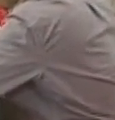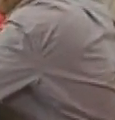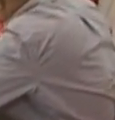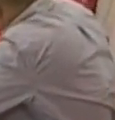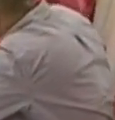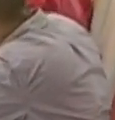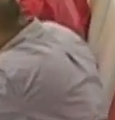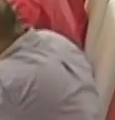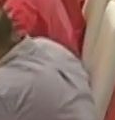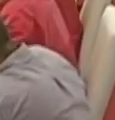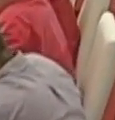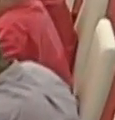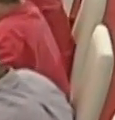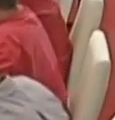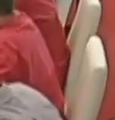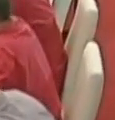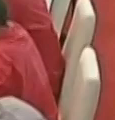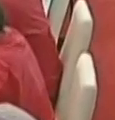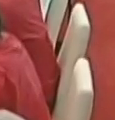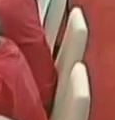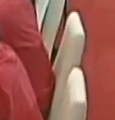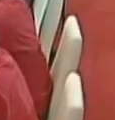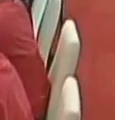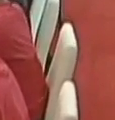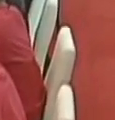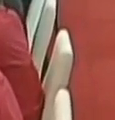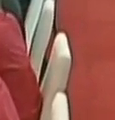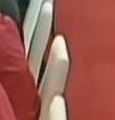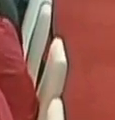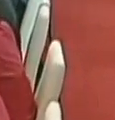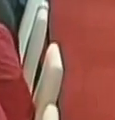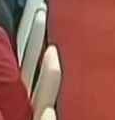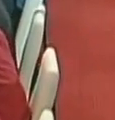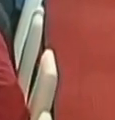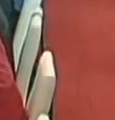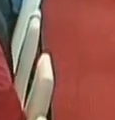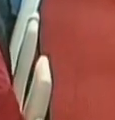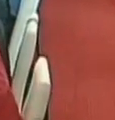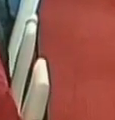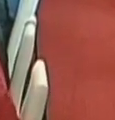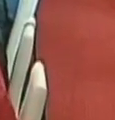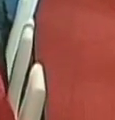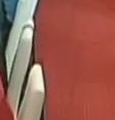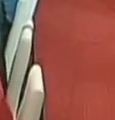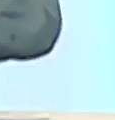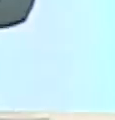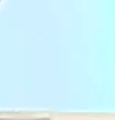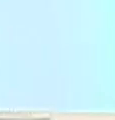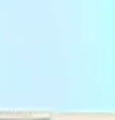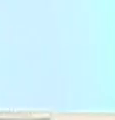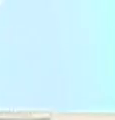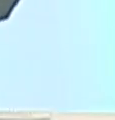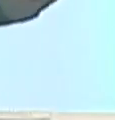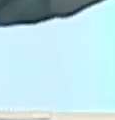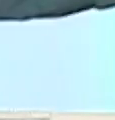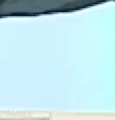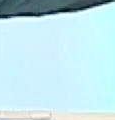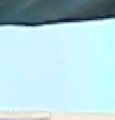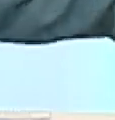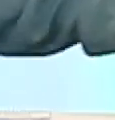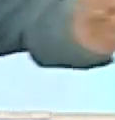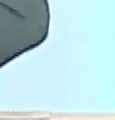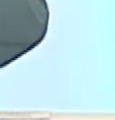últimos dos años luego de la derrota circunstancial electoral 2015 hay que ver en la cara del 2016